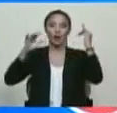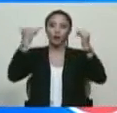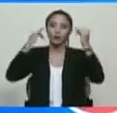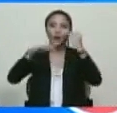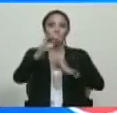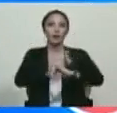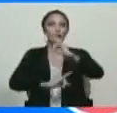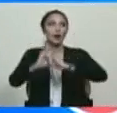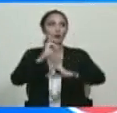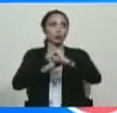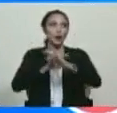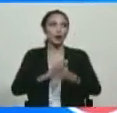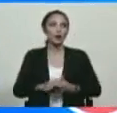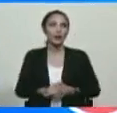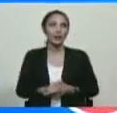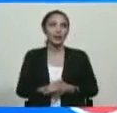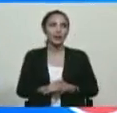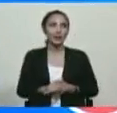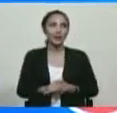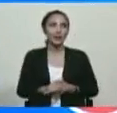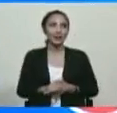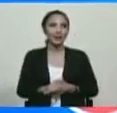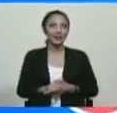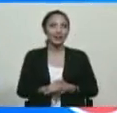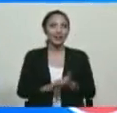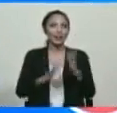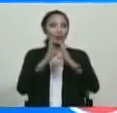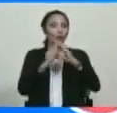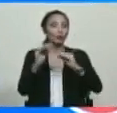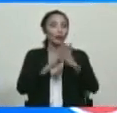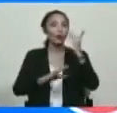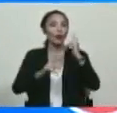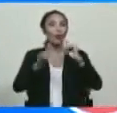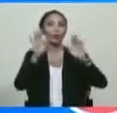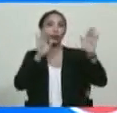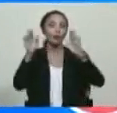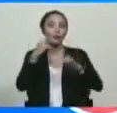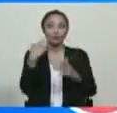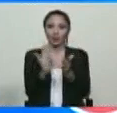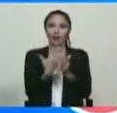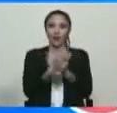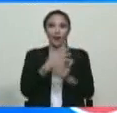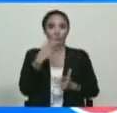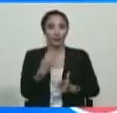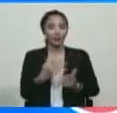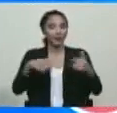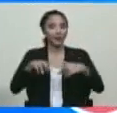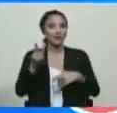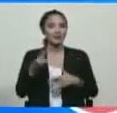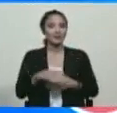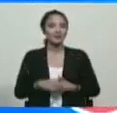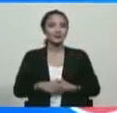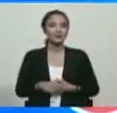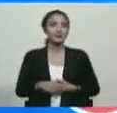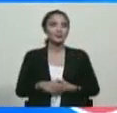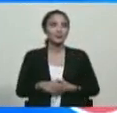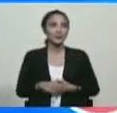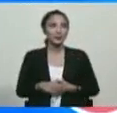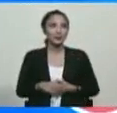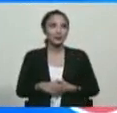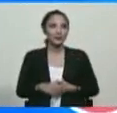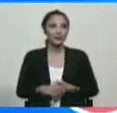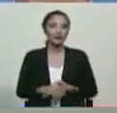internacional sin duda se convierte en una plataforma para dar a conocer la verdad de Venezuela, sus potencialidades,